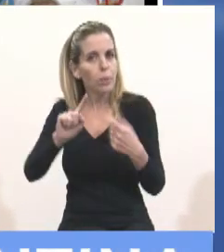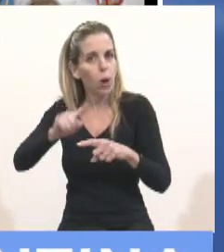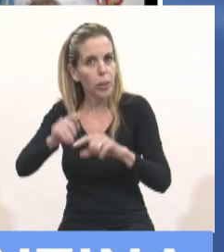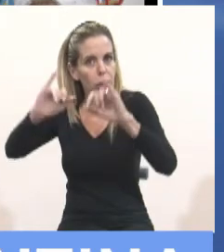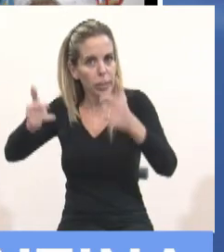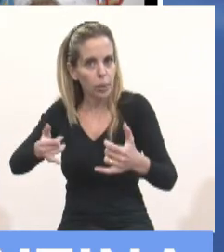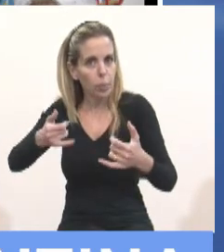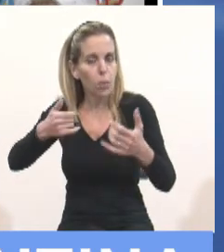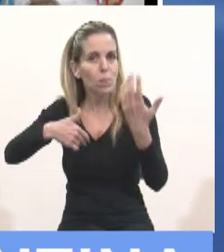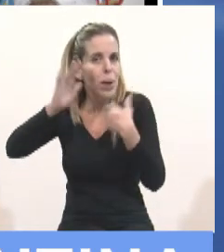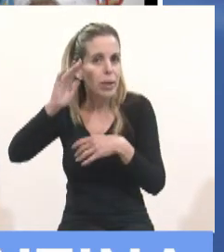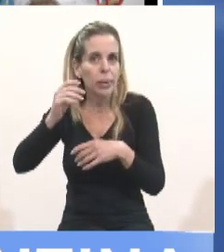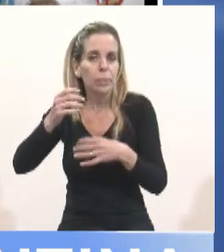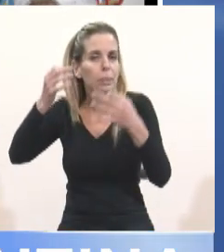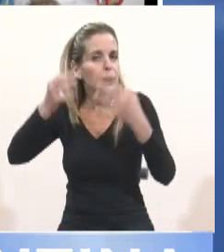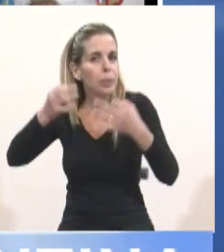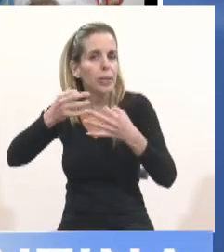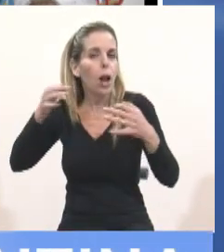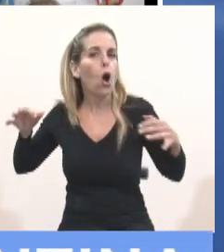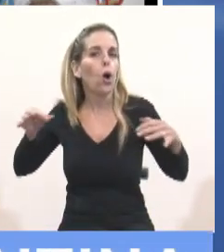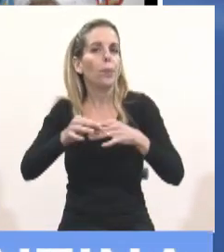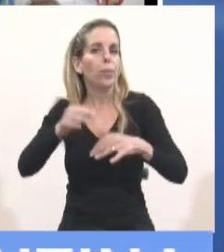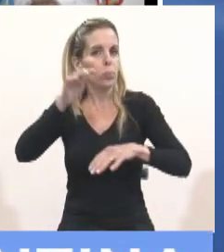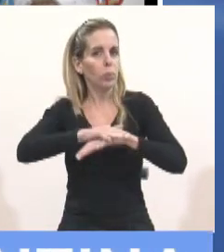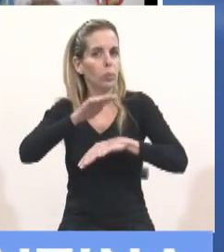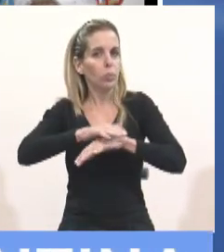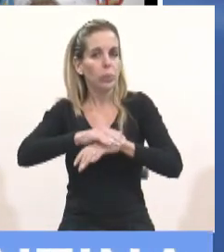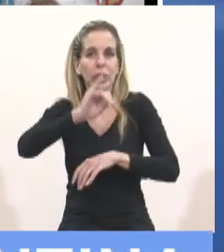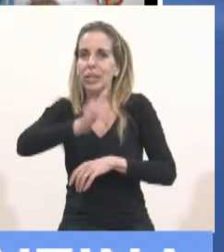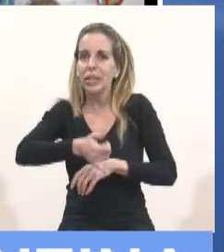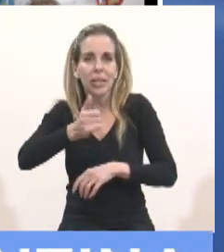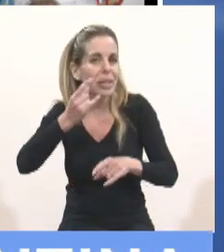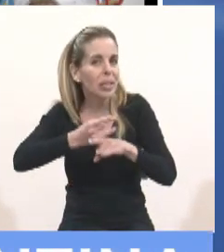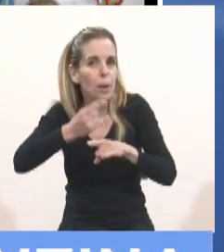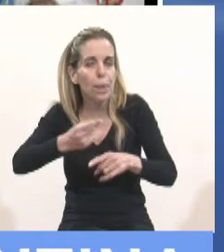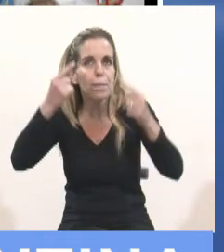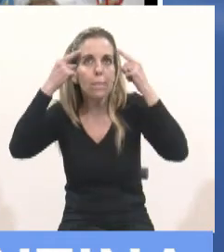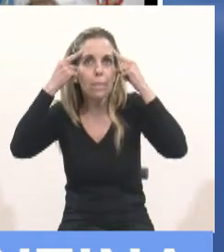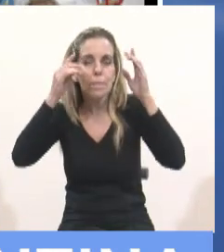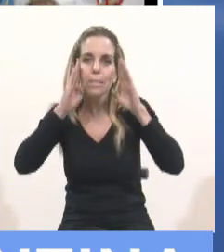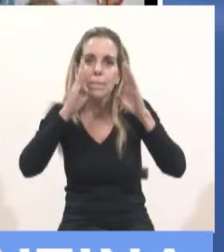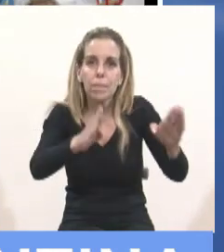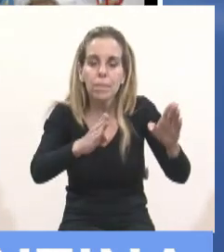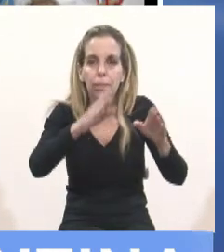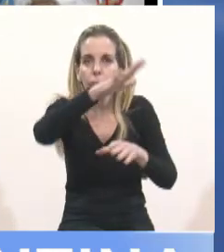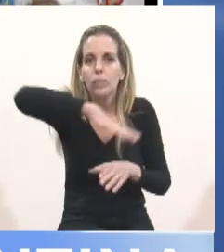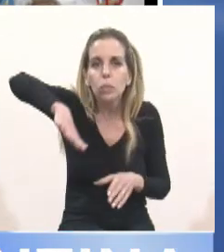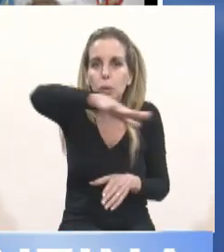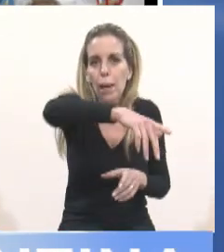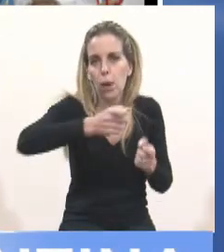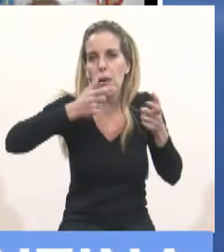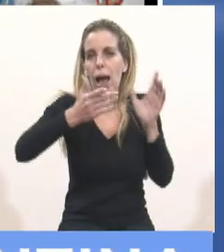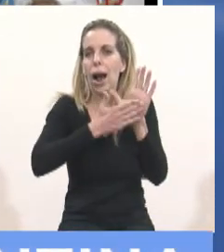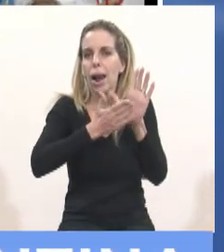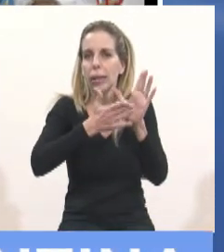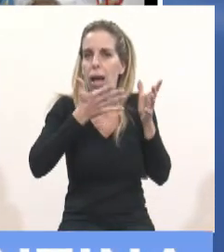el compromiso de poner siempre por delante el interés del pueblo, garantizar su crecimiento.